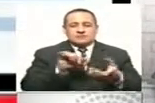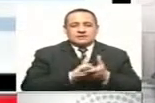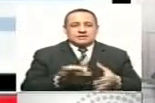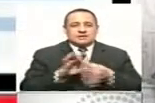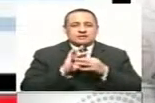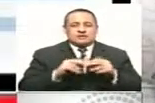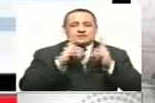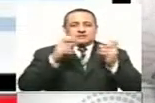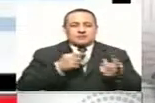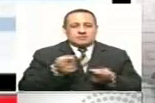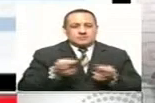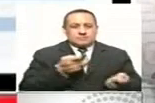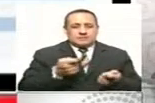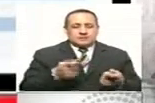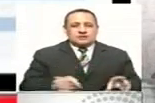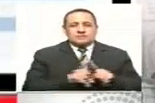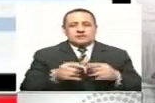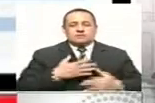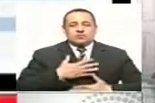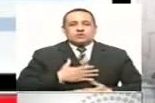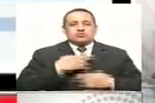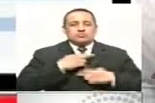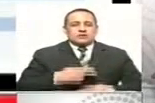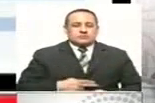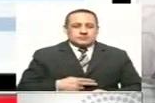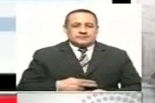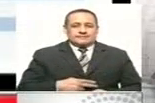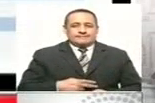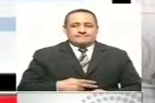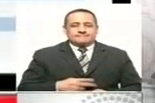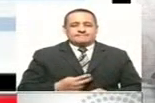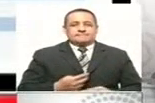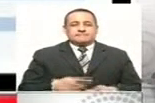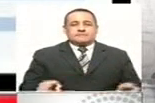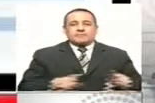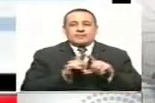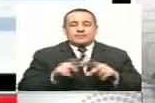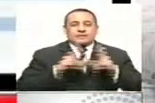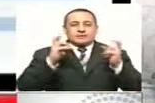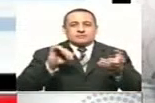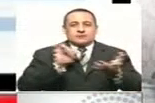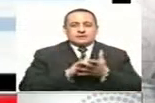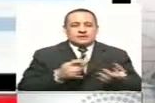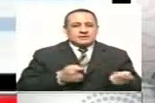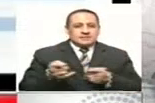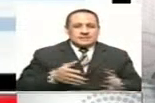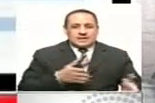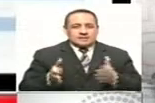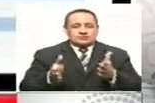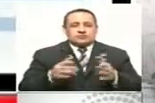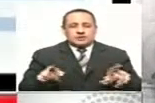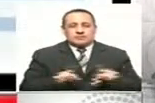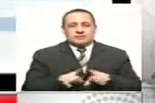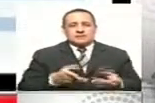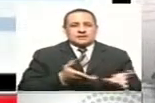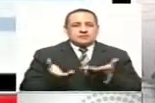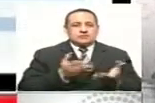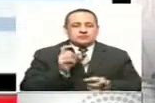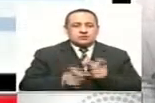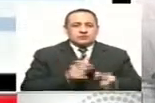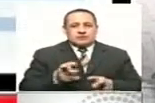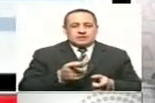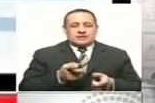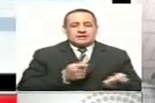sistema administrativo de gestión de recursos humanos, ¿no? En temas también de tránsito a la ley del servicio civil y